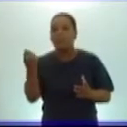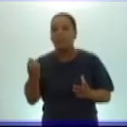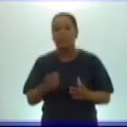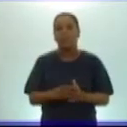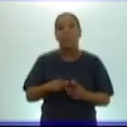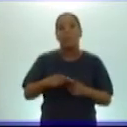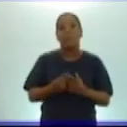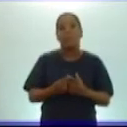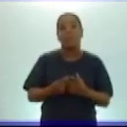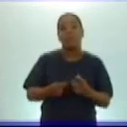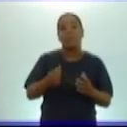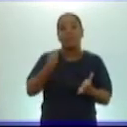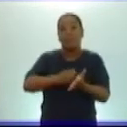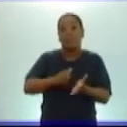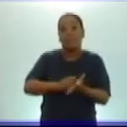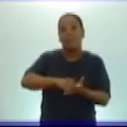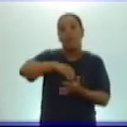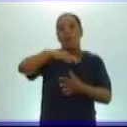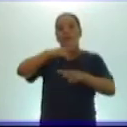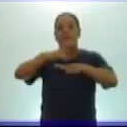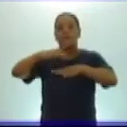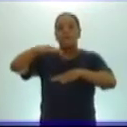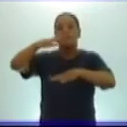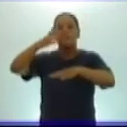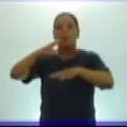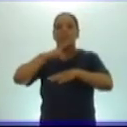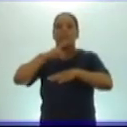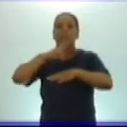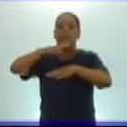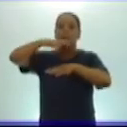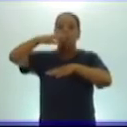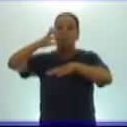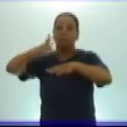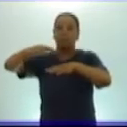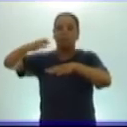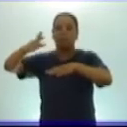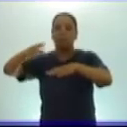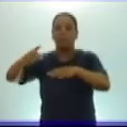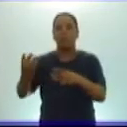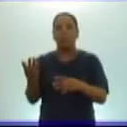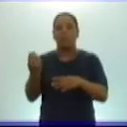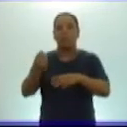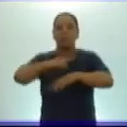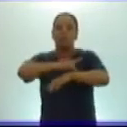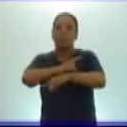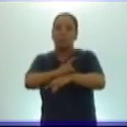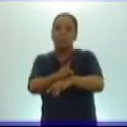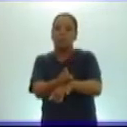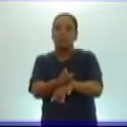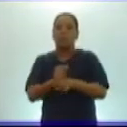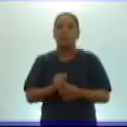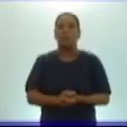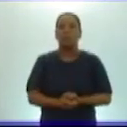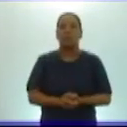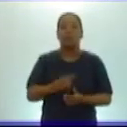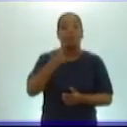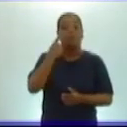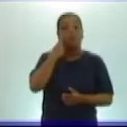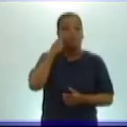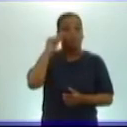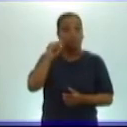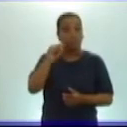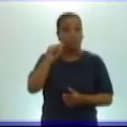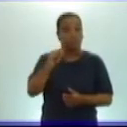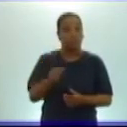en la superficie o se mantienen en suspensión durante un tiempo relativamente prolongado. Fíjense que la